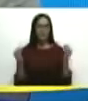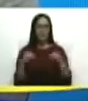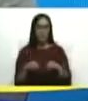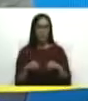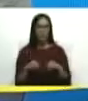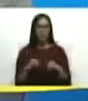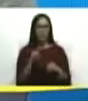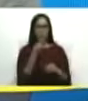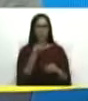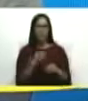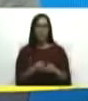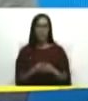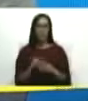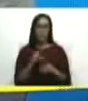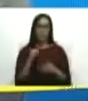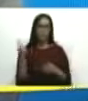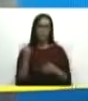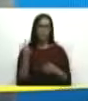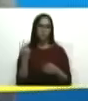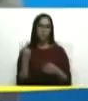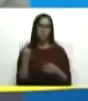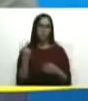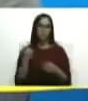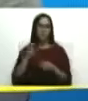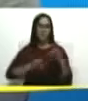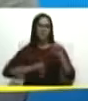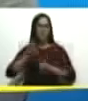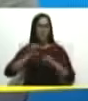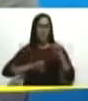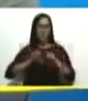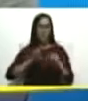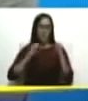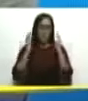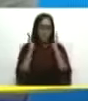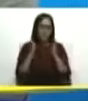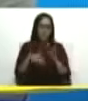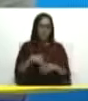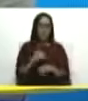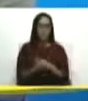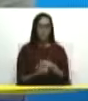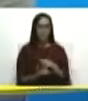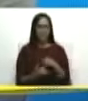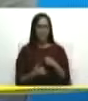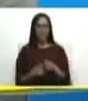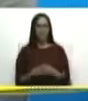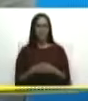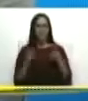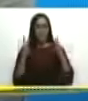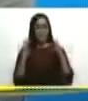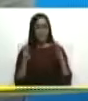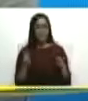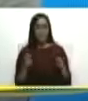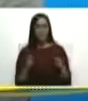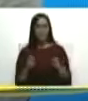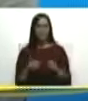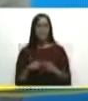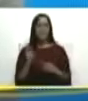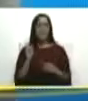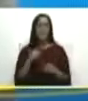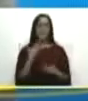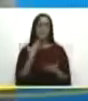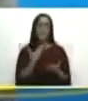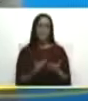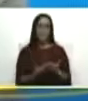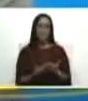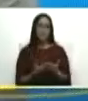fino, no solo de evaluación y atención de los proyectos y revisión de los proyectos, sino que además permitió